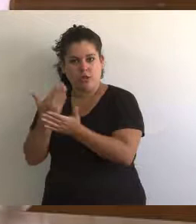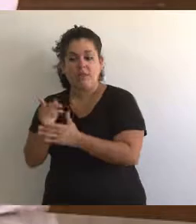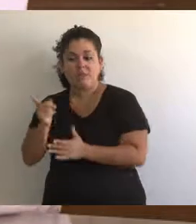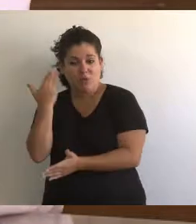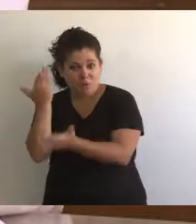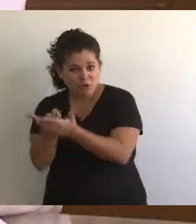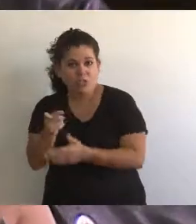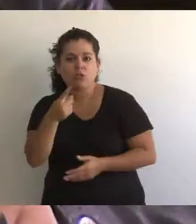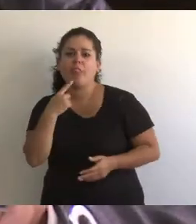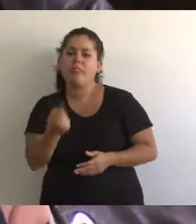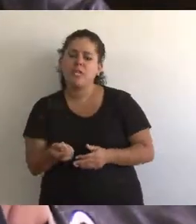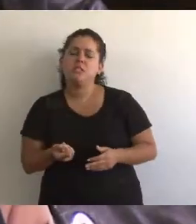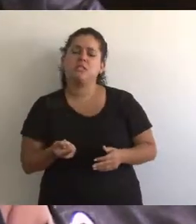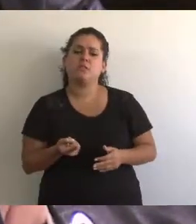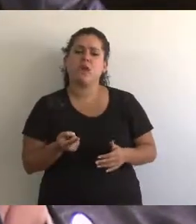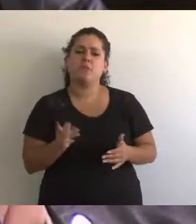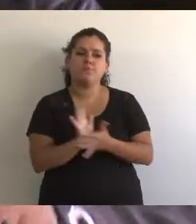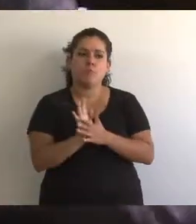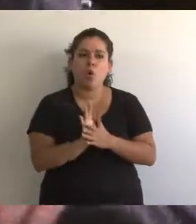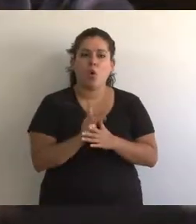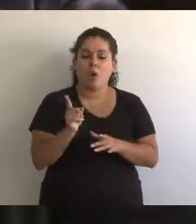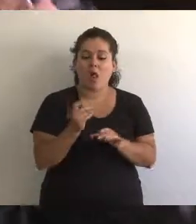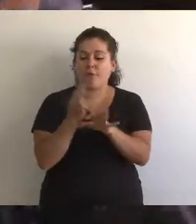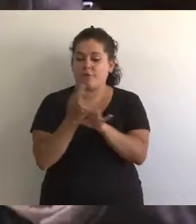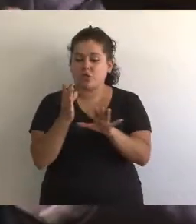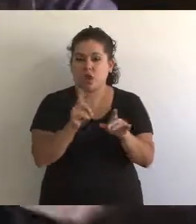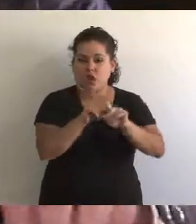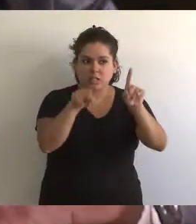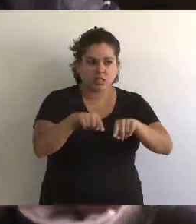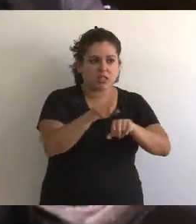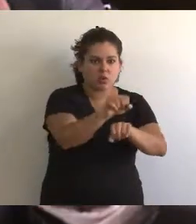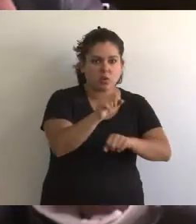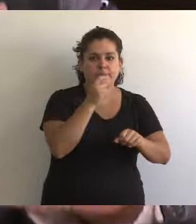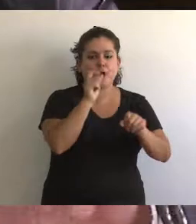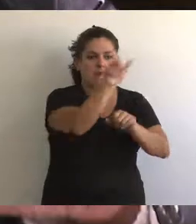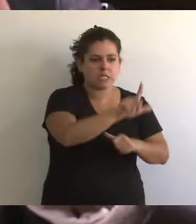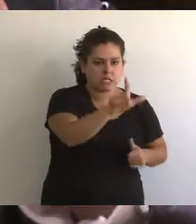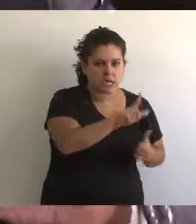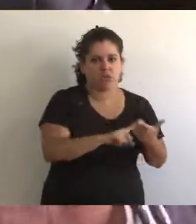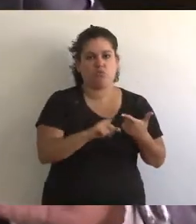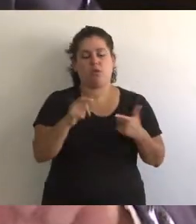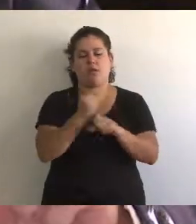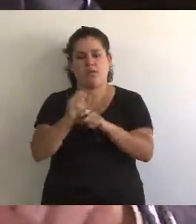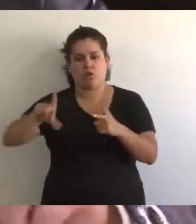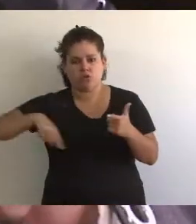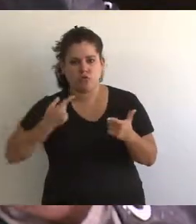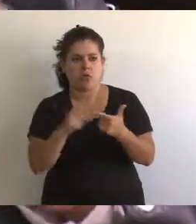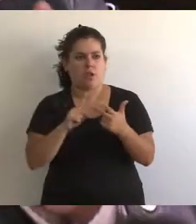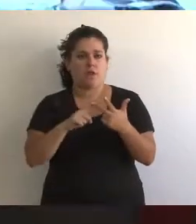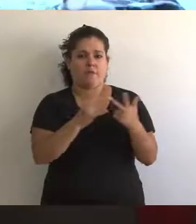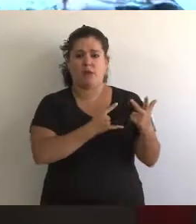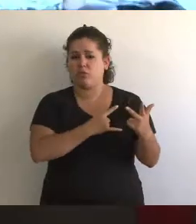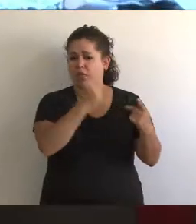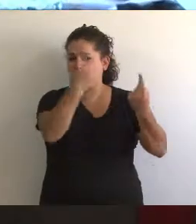ley plantea que homologa todos los títulos en el de licenciatura de trabajo social, el de